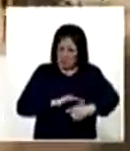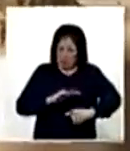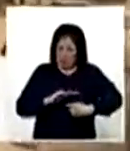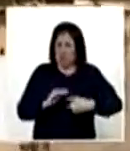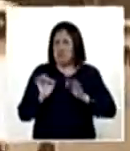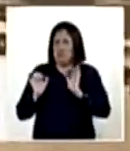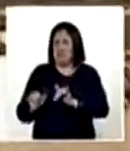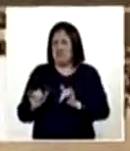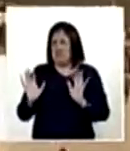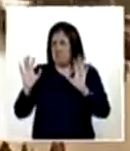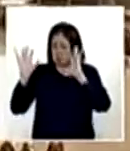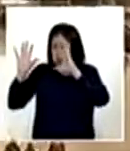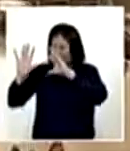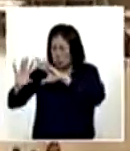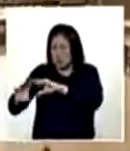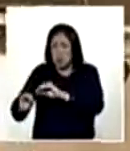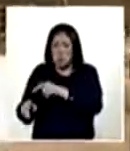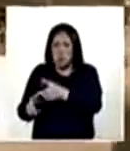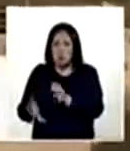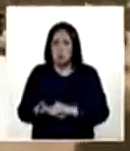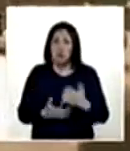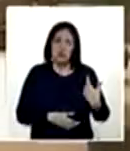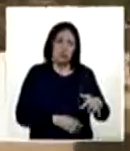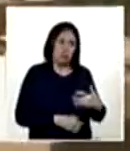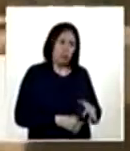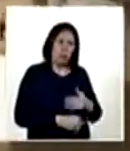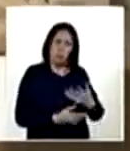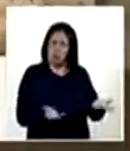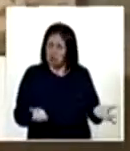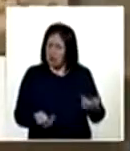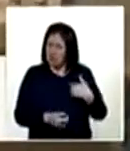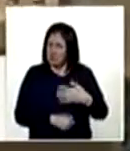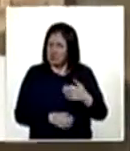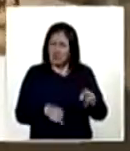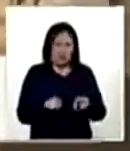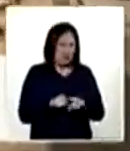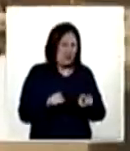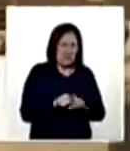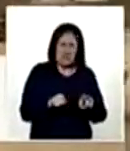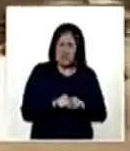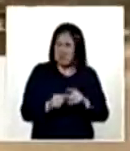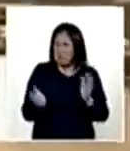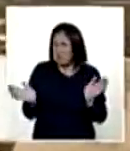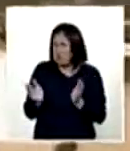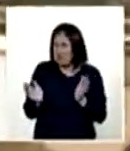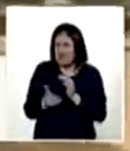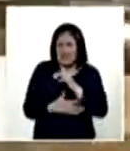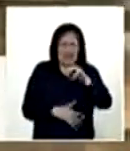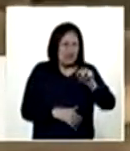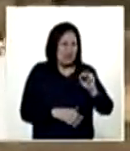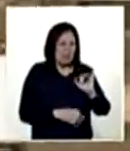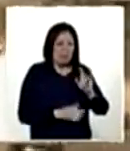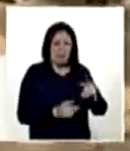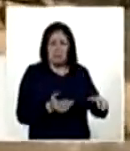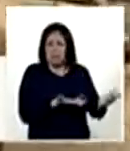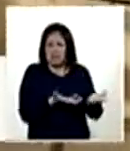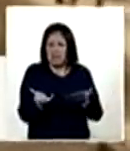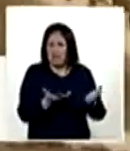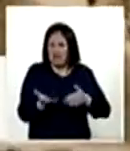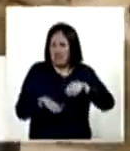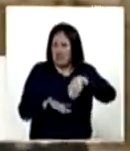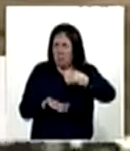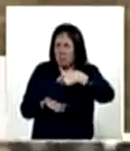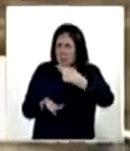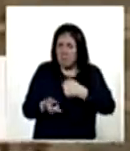tarde en la noche. Pero, ¿y cómo ha cambiado también el tema de que se vuelve como una pequeña mini mistura, ¿no? Porque también llegan ahí la comida, está ahí